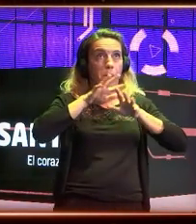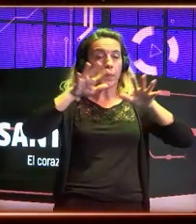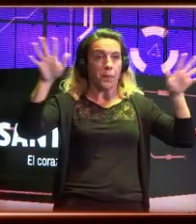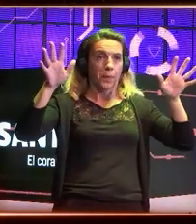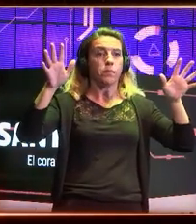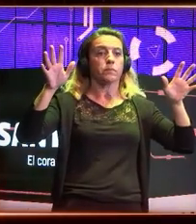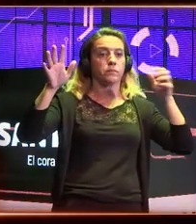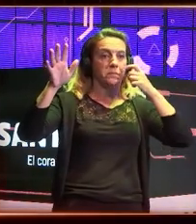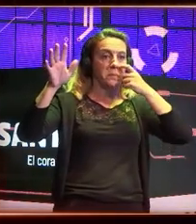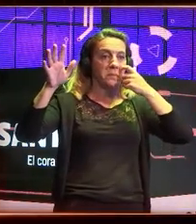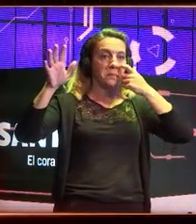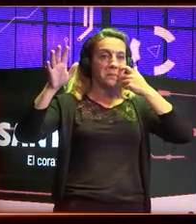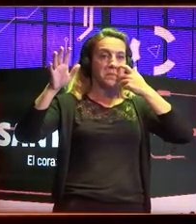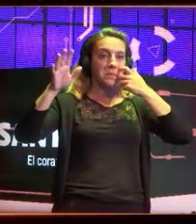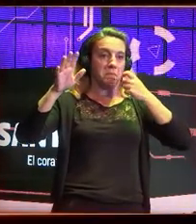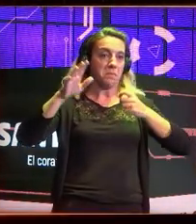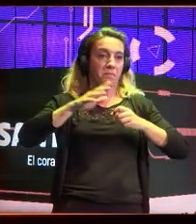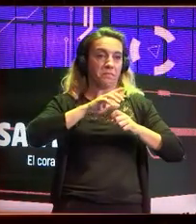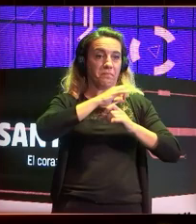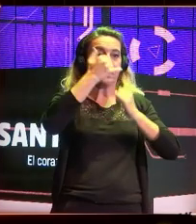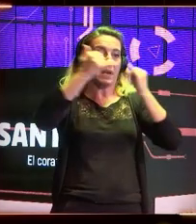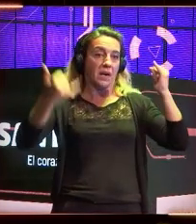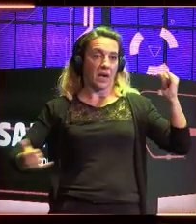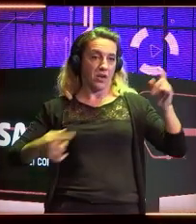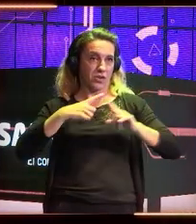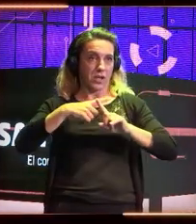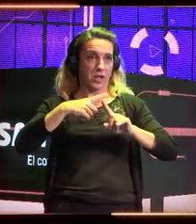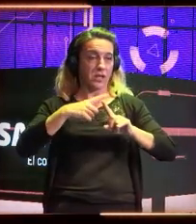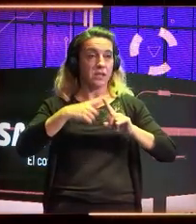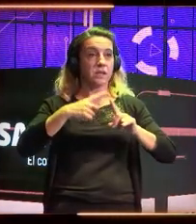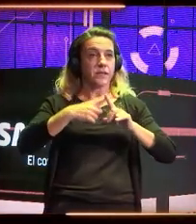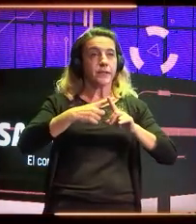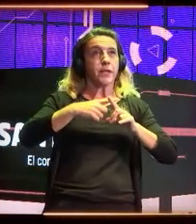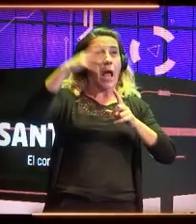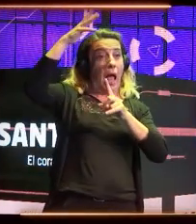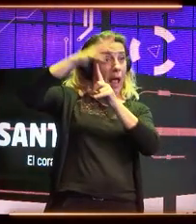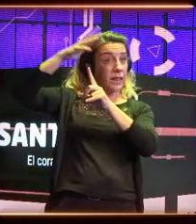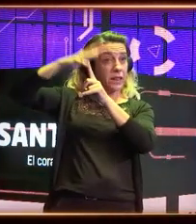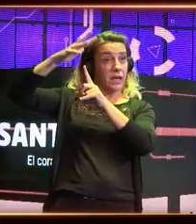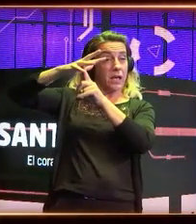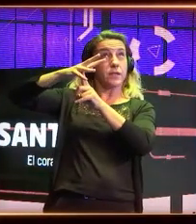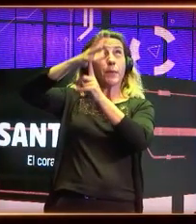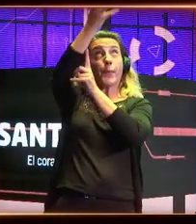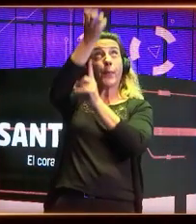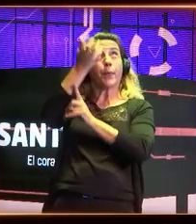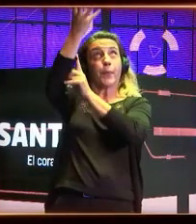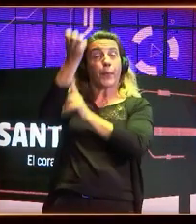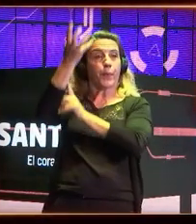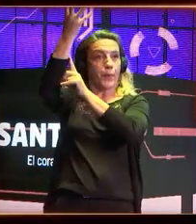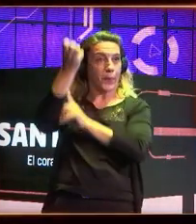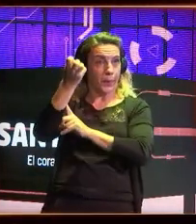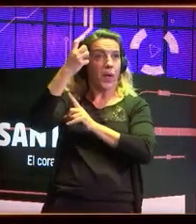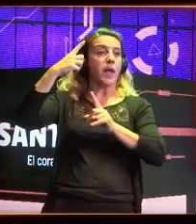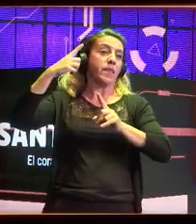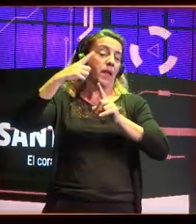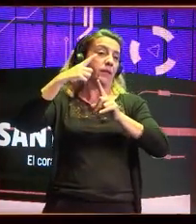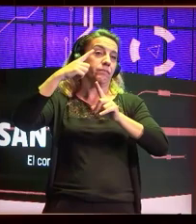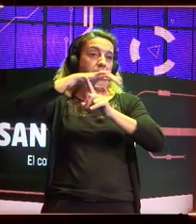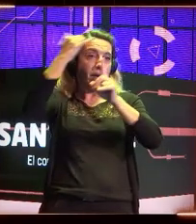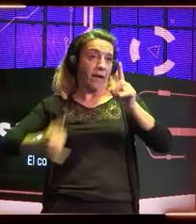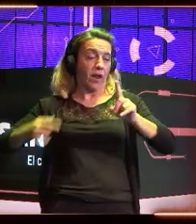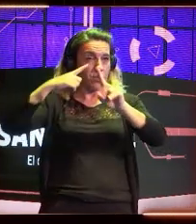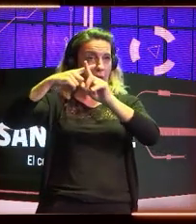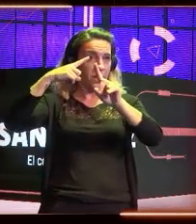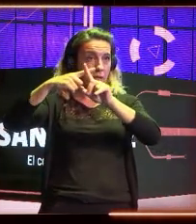x ha habido antenas que han captado en region del cielo emisores muy poderosos de rayos x confirmando que ahí podría haber un